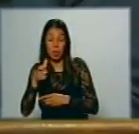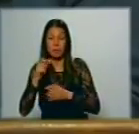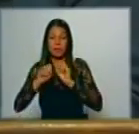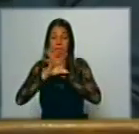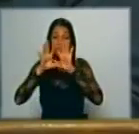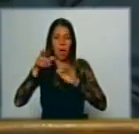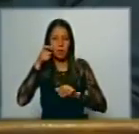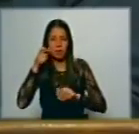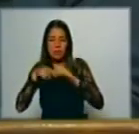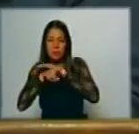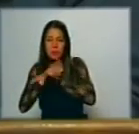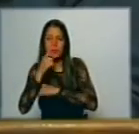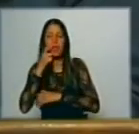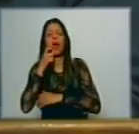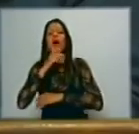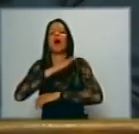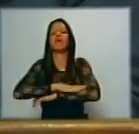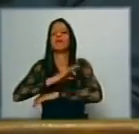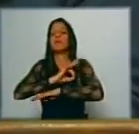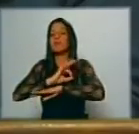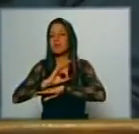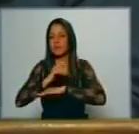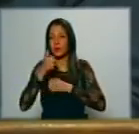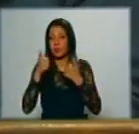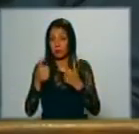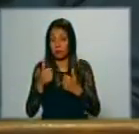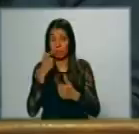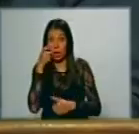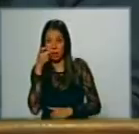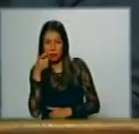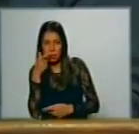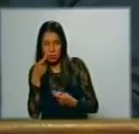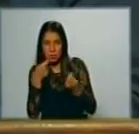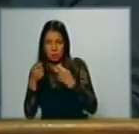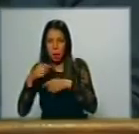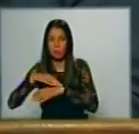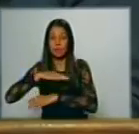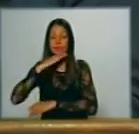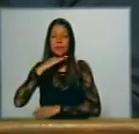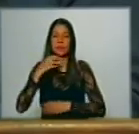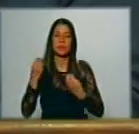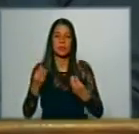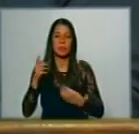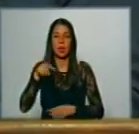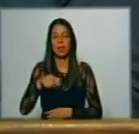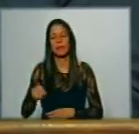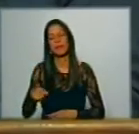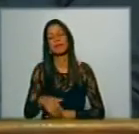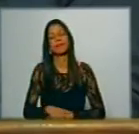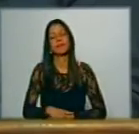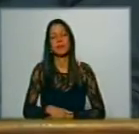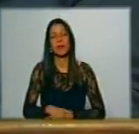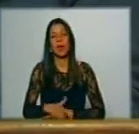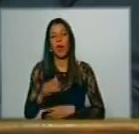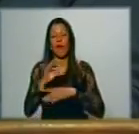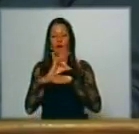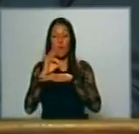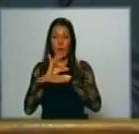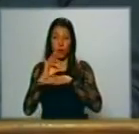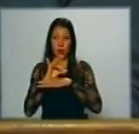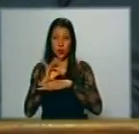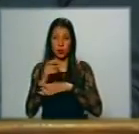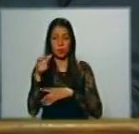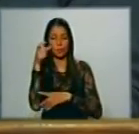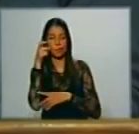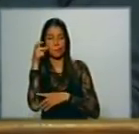transparentes, eficaces, eficientes y efectivos. Asimismo, podrán ejercer funciones para